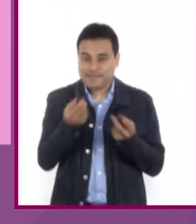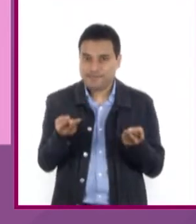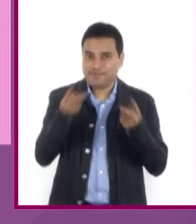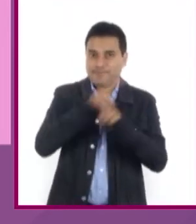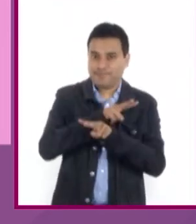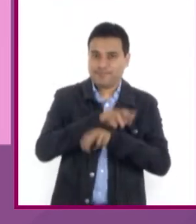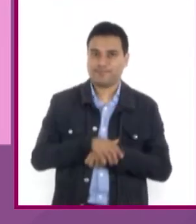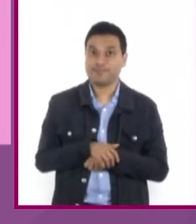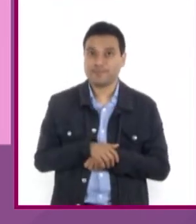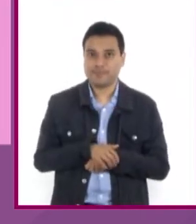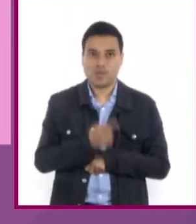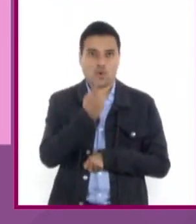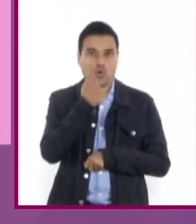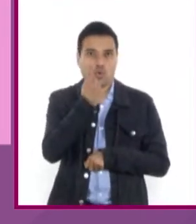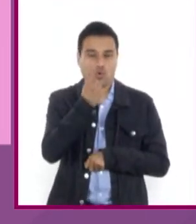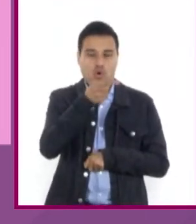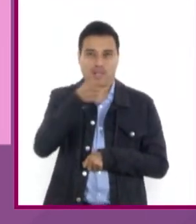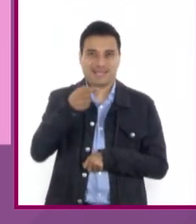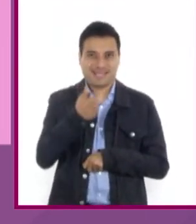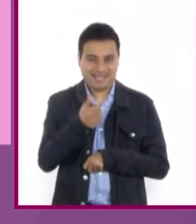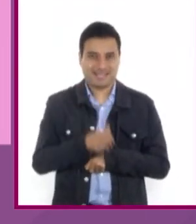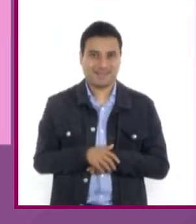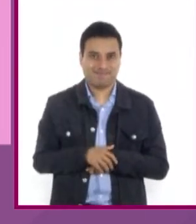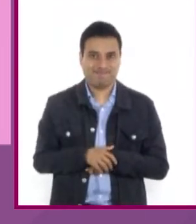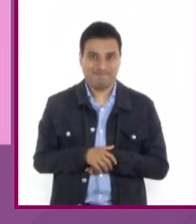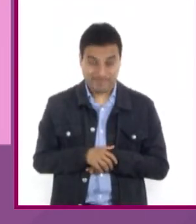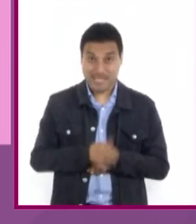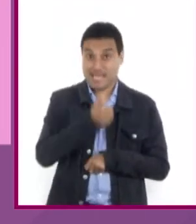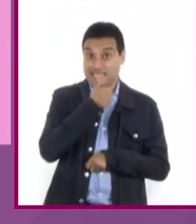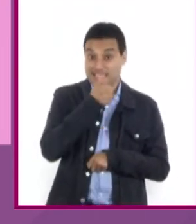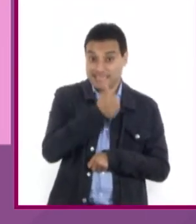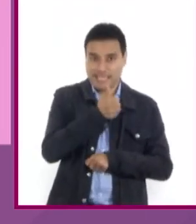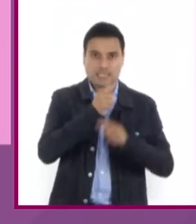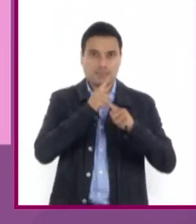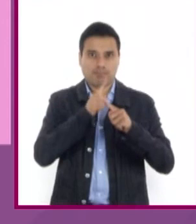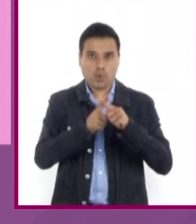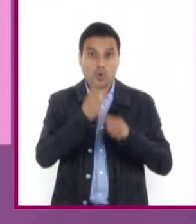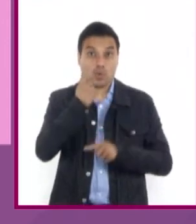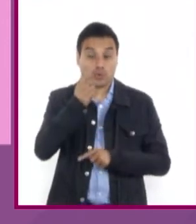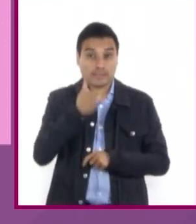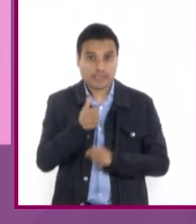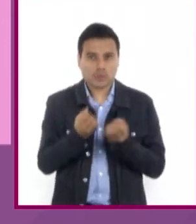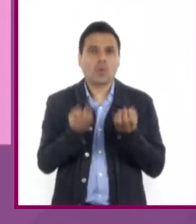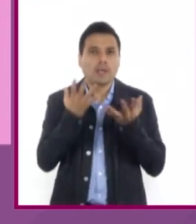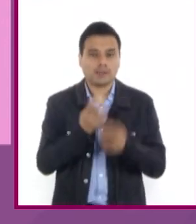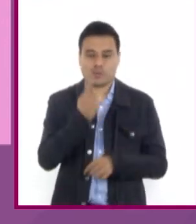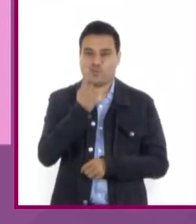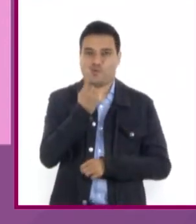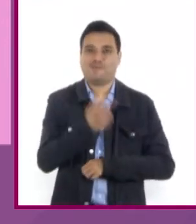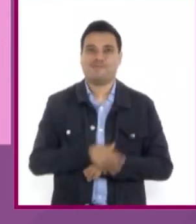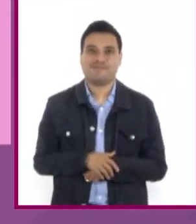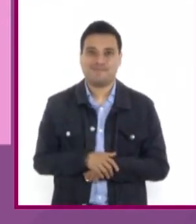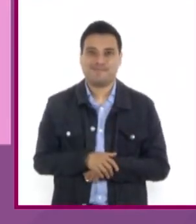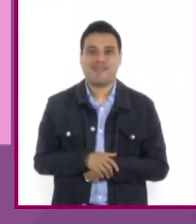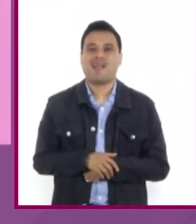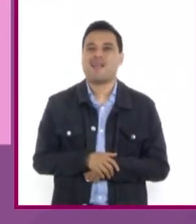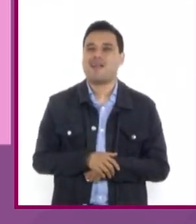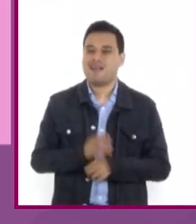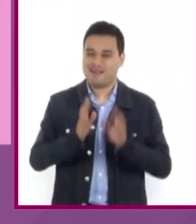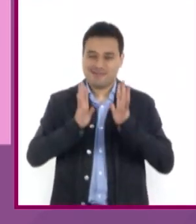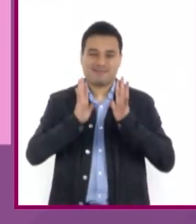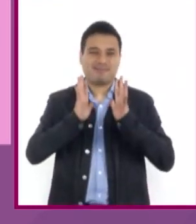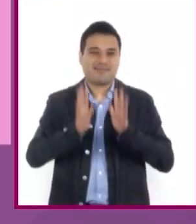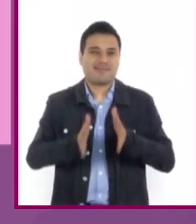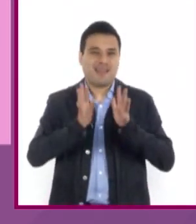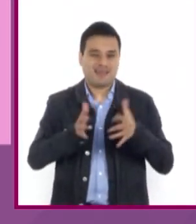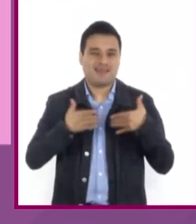decir, 1/6. En este caso, 6 por 1/6 es igual a 1. Por lo anterior,